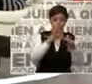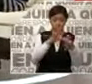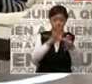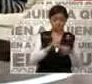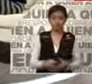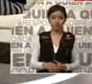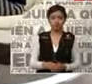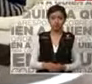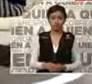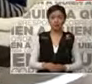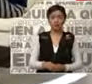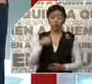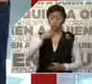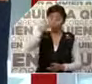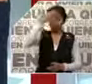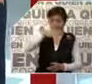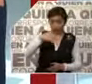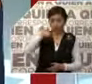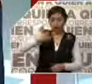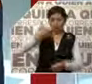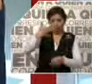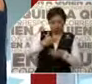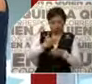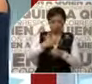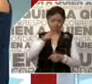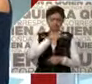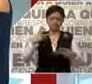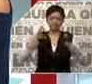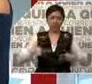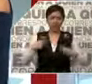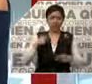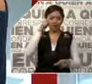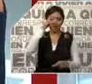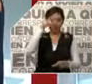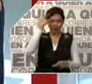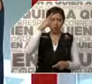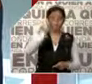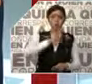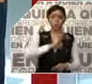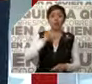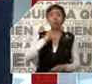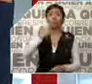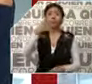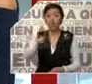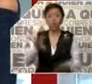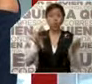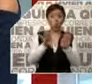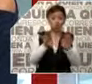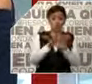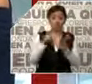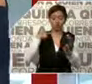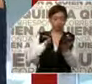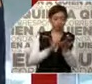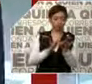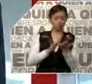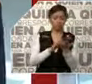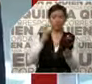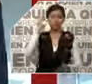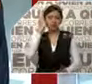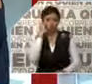como sabrás, en la actualidad ahora es muy fácil que las personas puedan hacer sus denuncias ciudadanas por medio del teléfono celular, graban